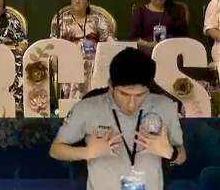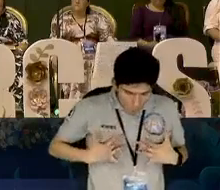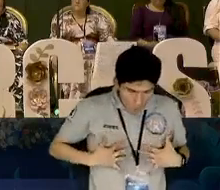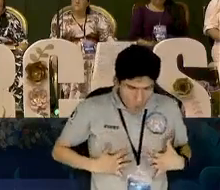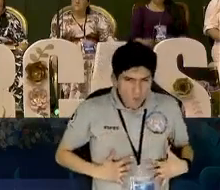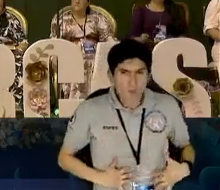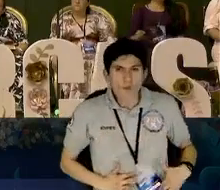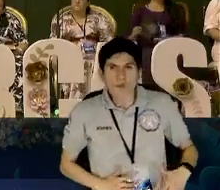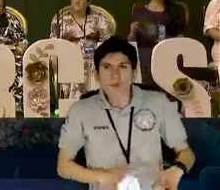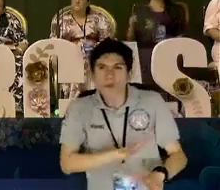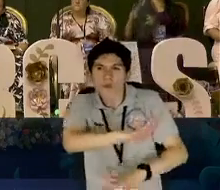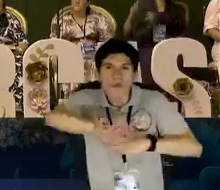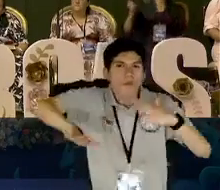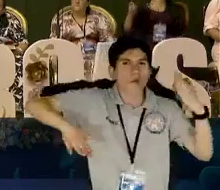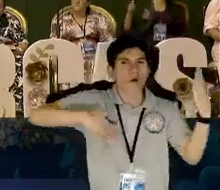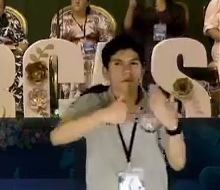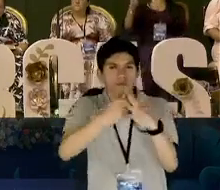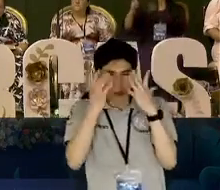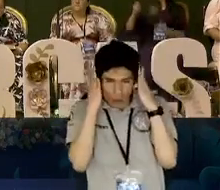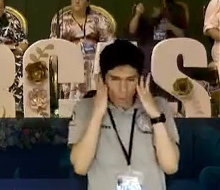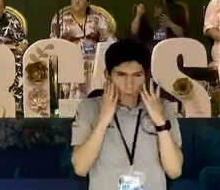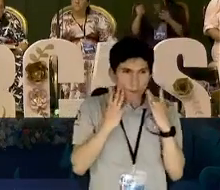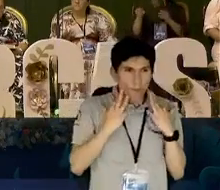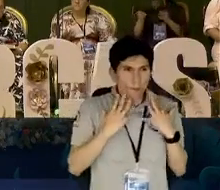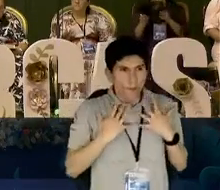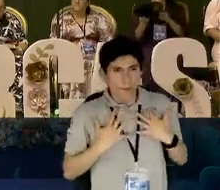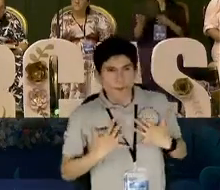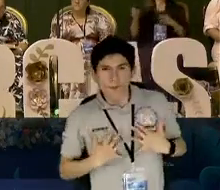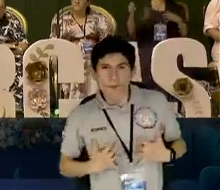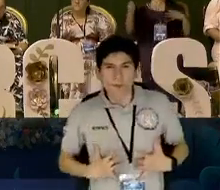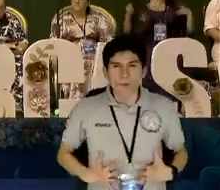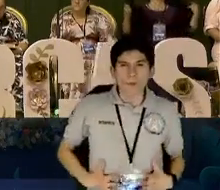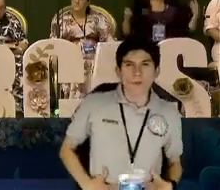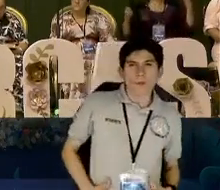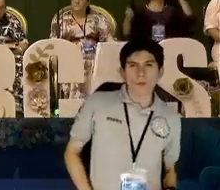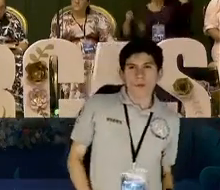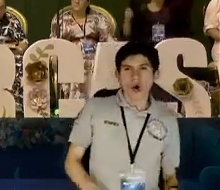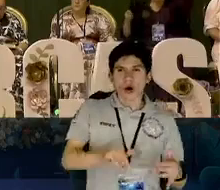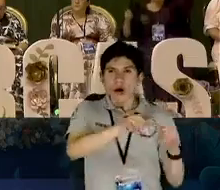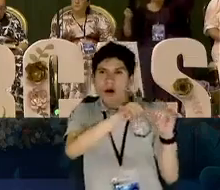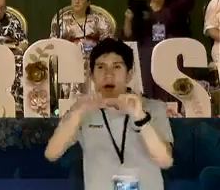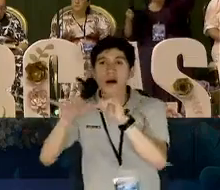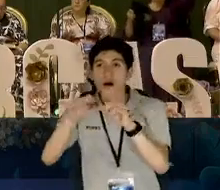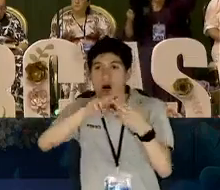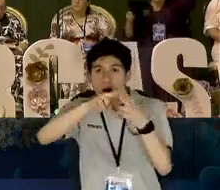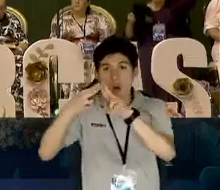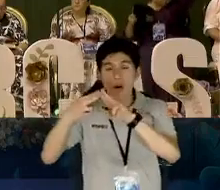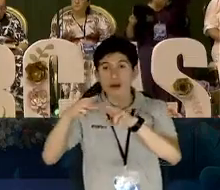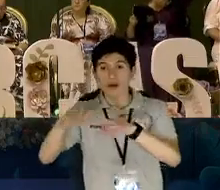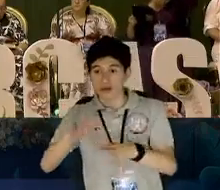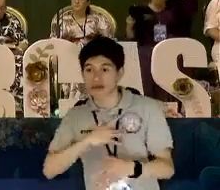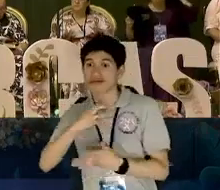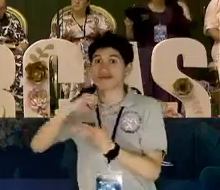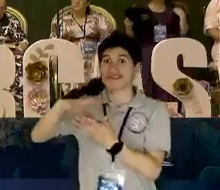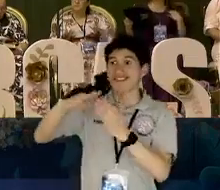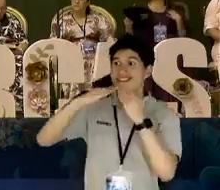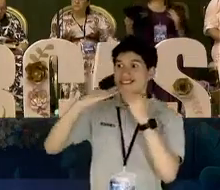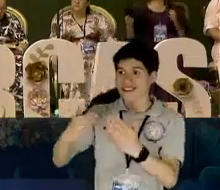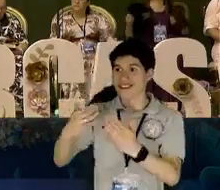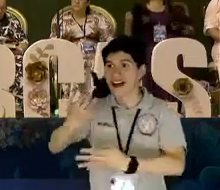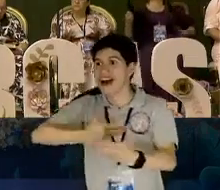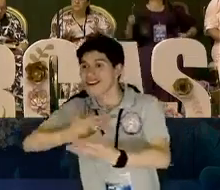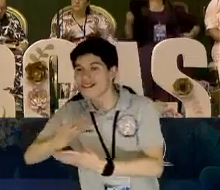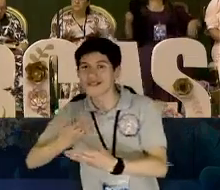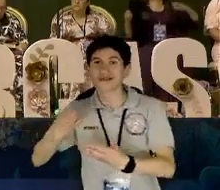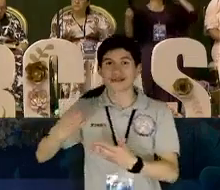Dios, la preparación, también las ofrendas, el compañerismo, la acción de gracias, el refrigerio,